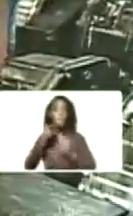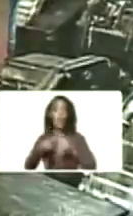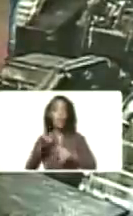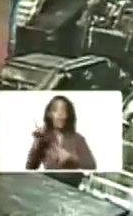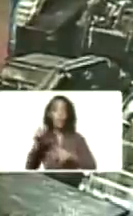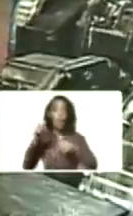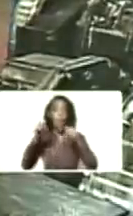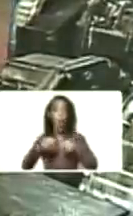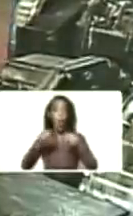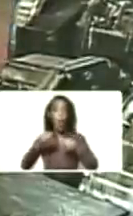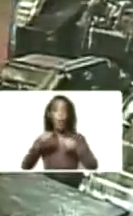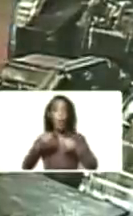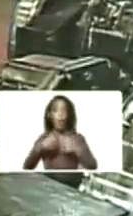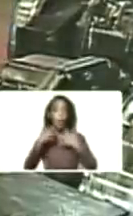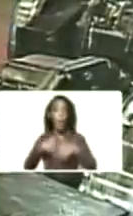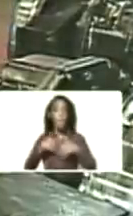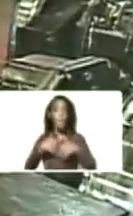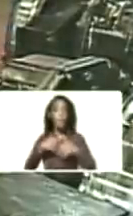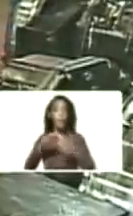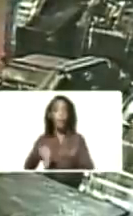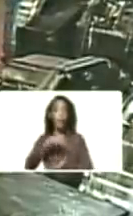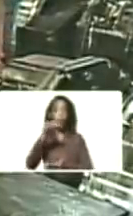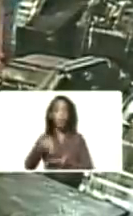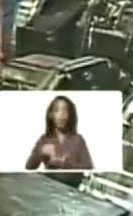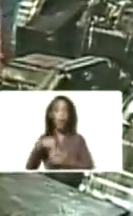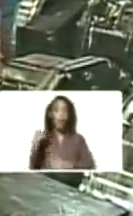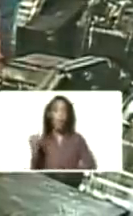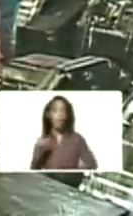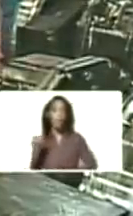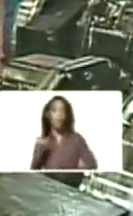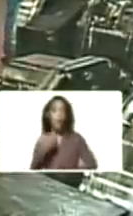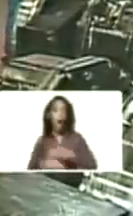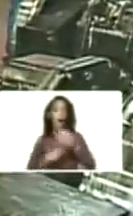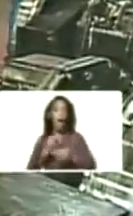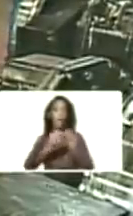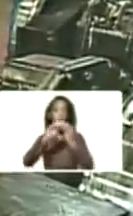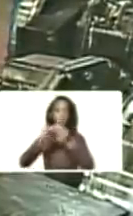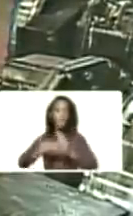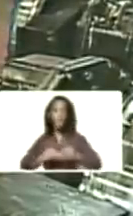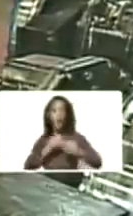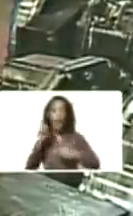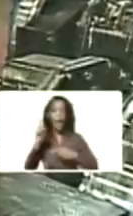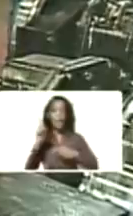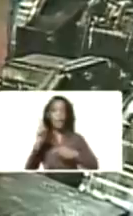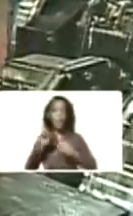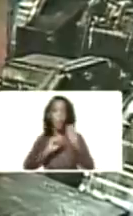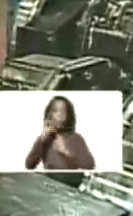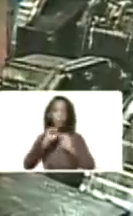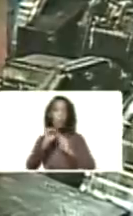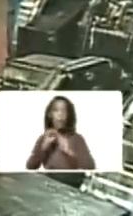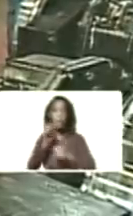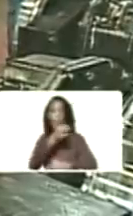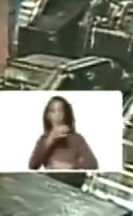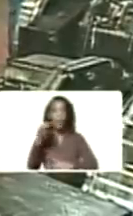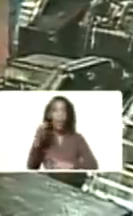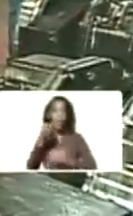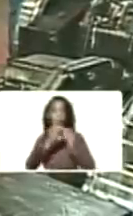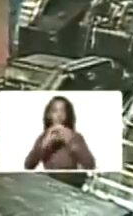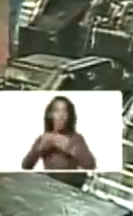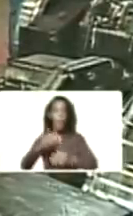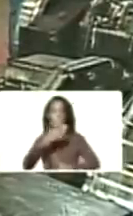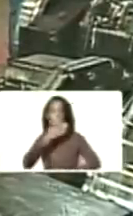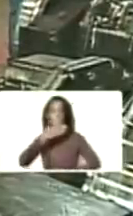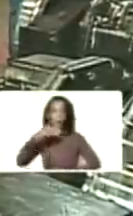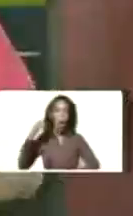Hoy una empresa nacional en el Junquito hace la remanufactura de estos motores con la calidad mucho mejor